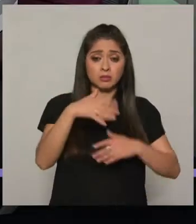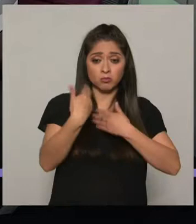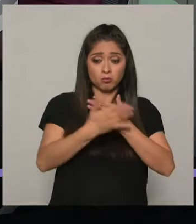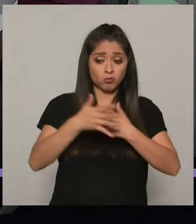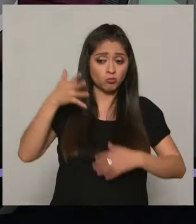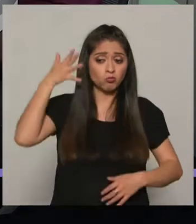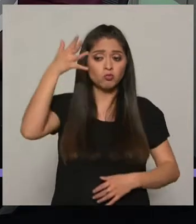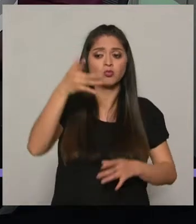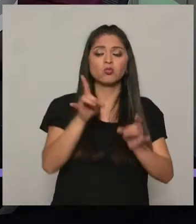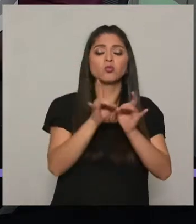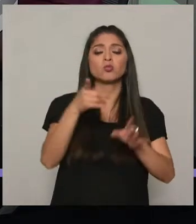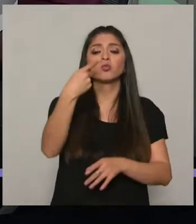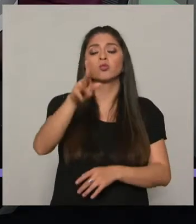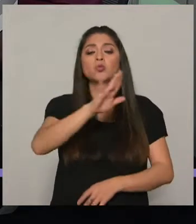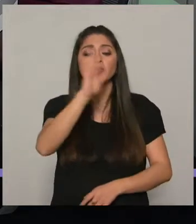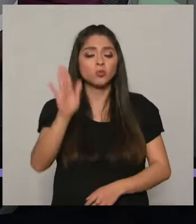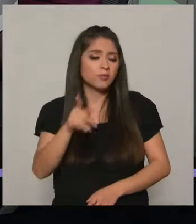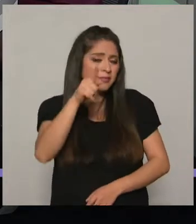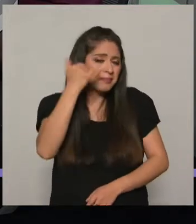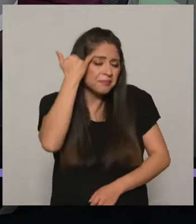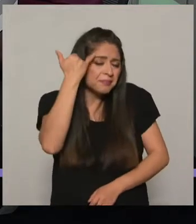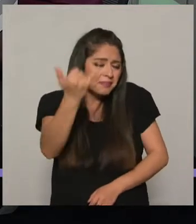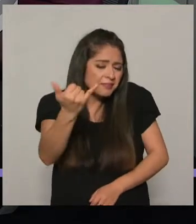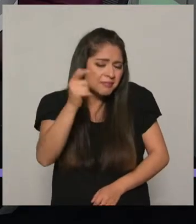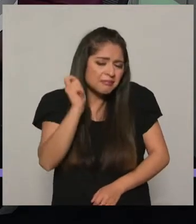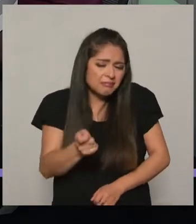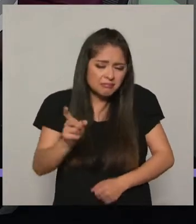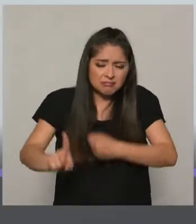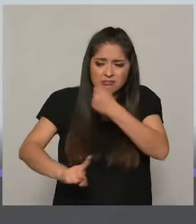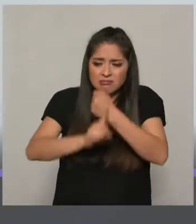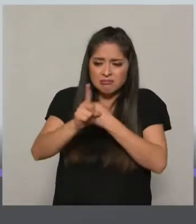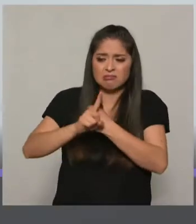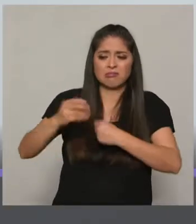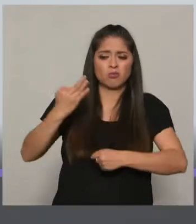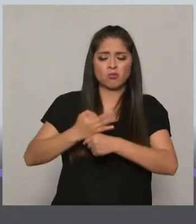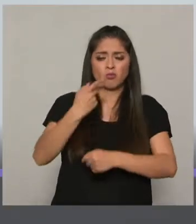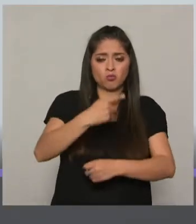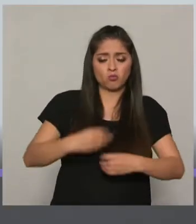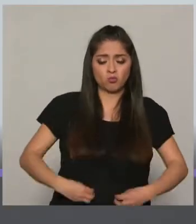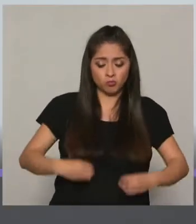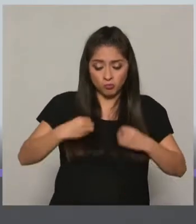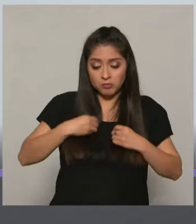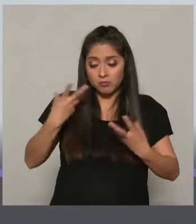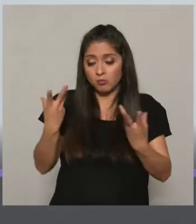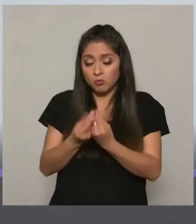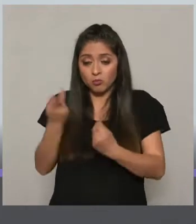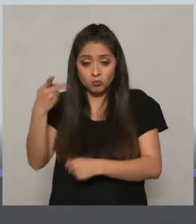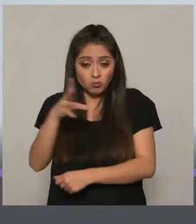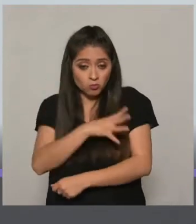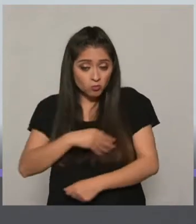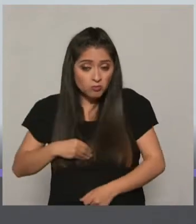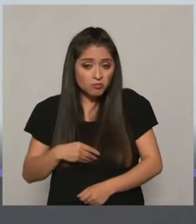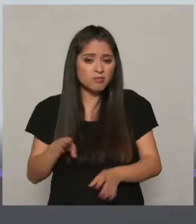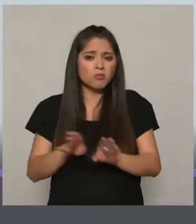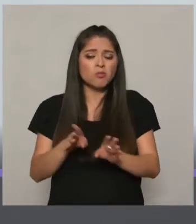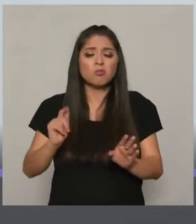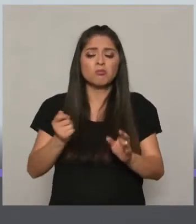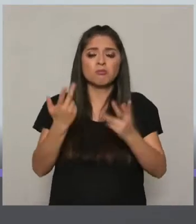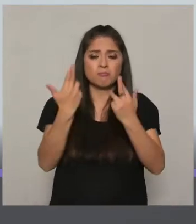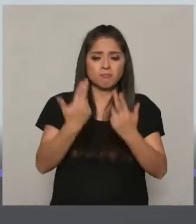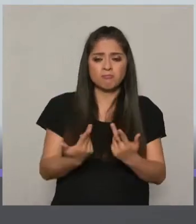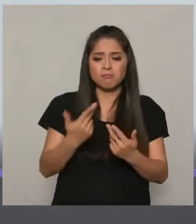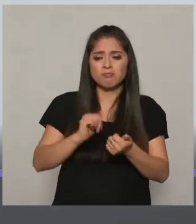puede fallecer, y no solo eso, imagínese usted las implicaciones que tiene de dejarle a alguien así su vida destruida para